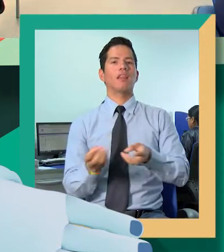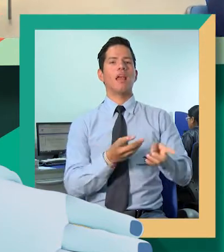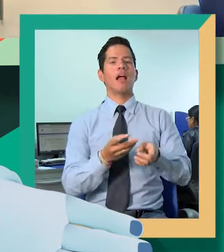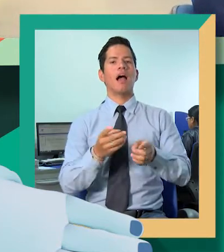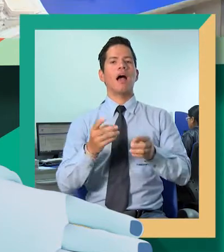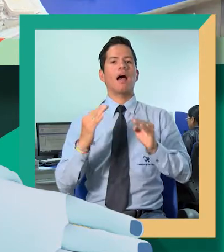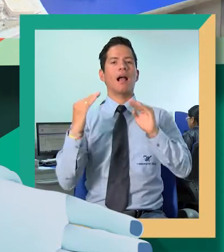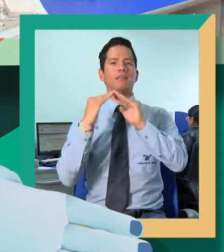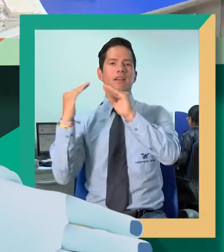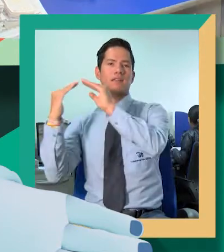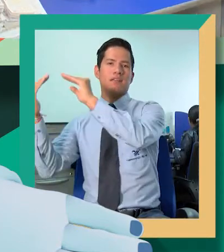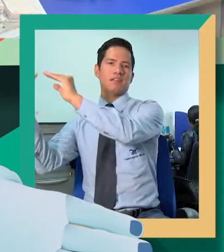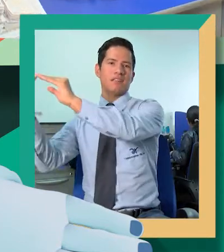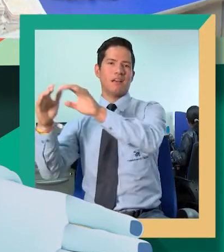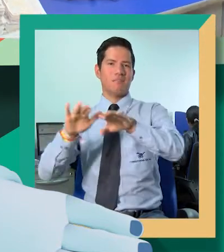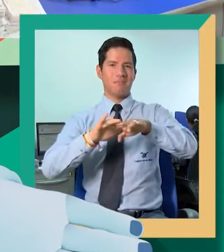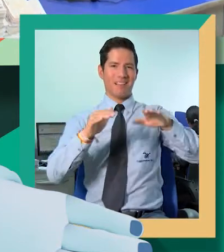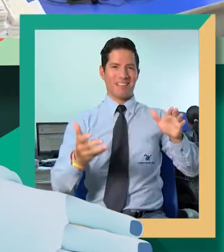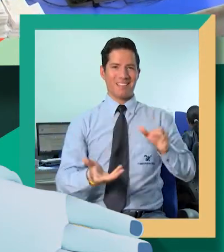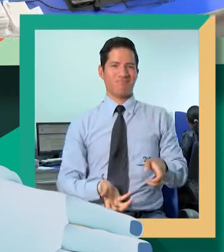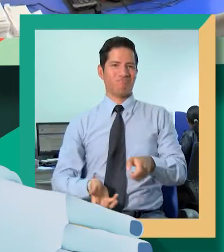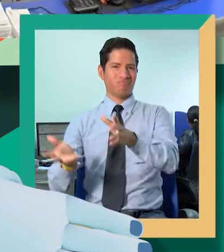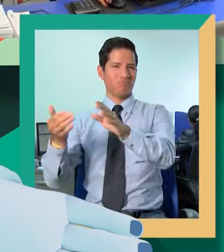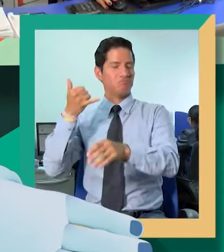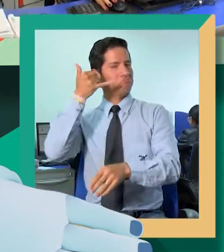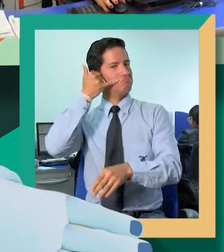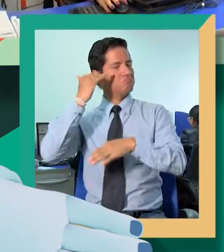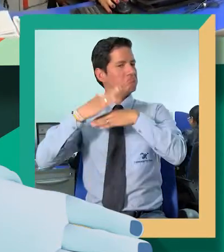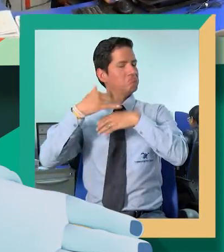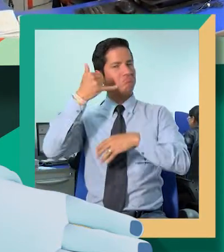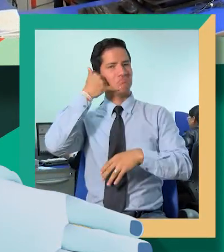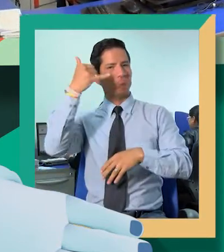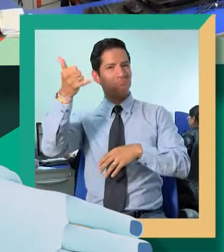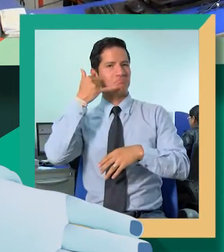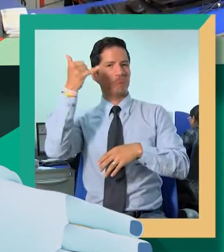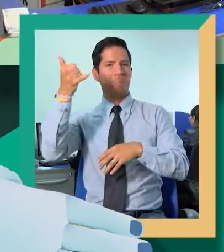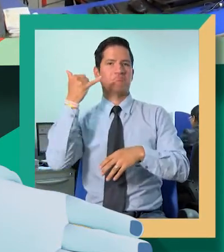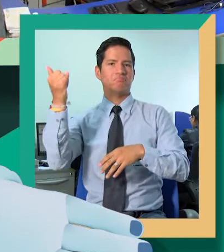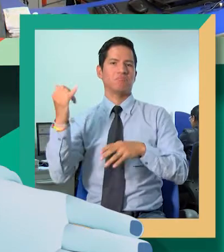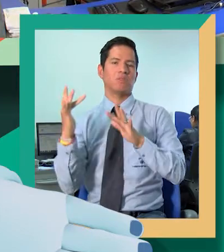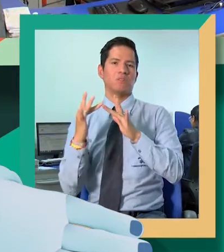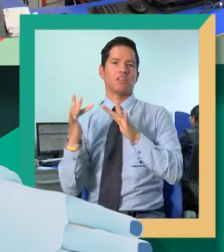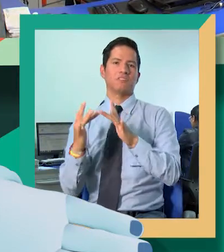A entregarlos de puerta en puerta o a diferentes empresas. Eso hacemos.